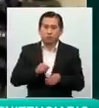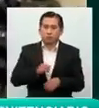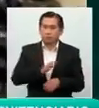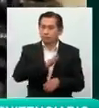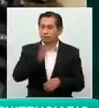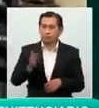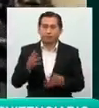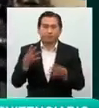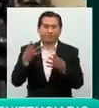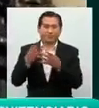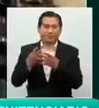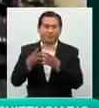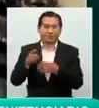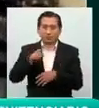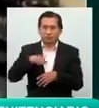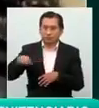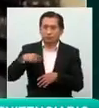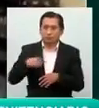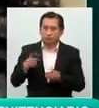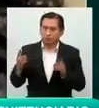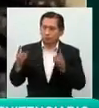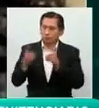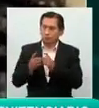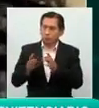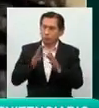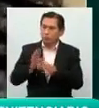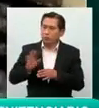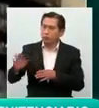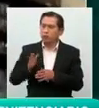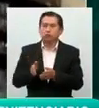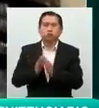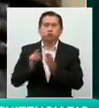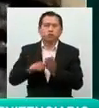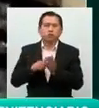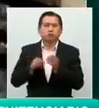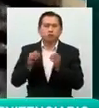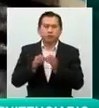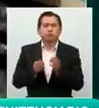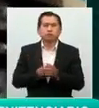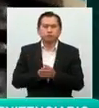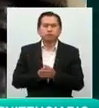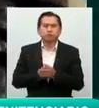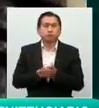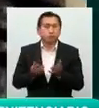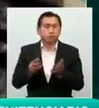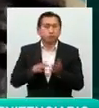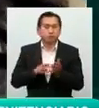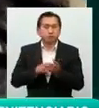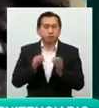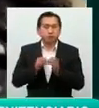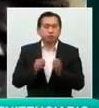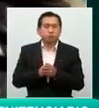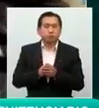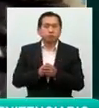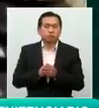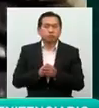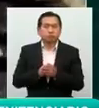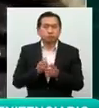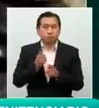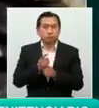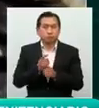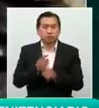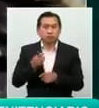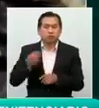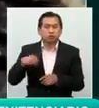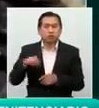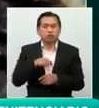penitenciario y sentarnos en torno a sus demandas y obviamente